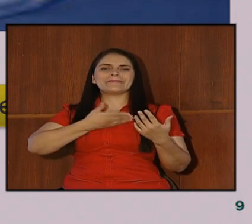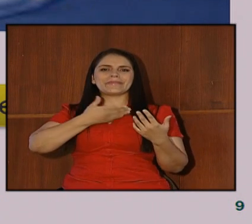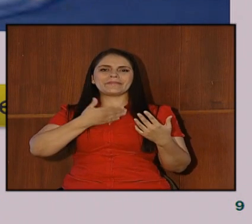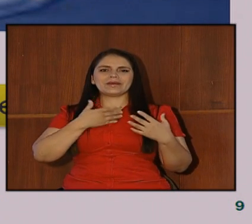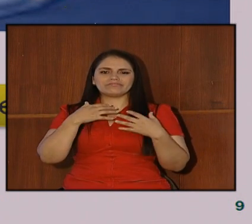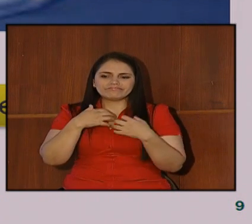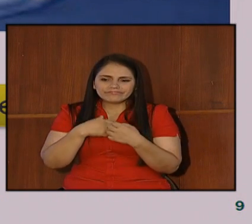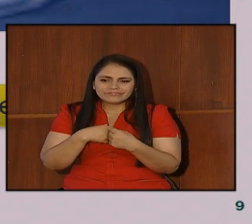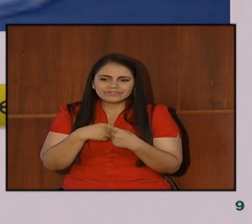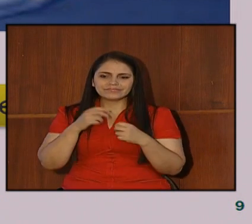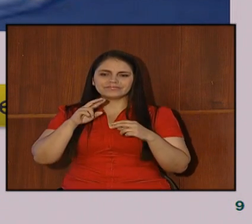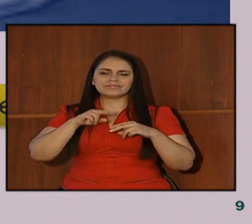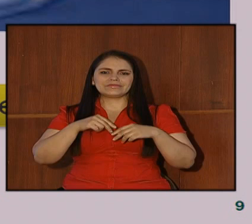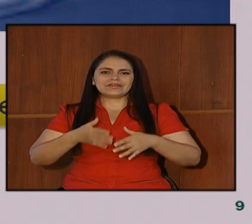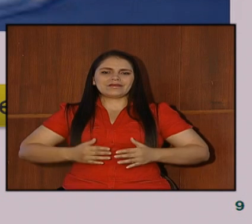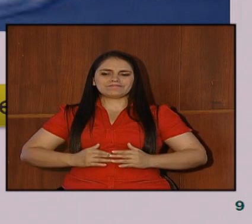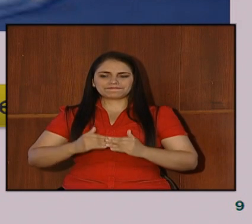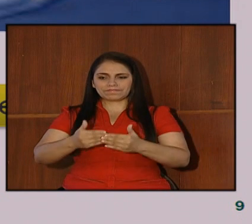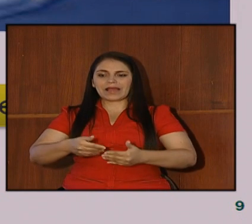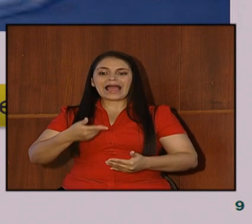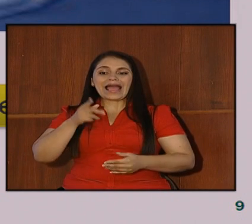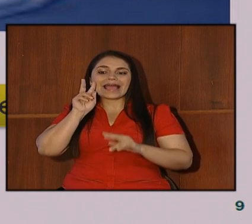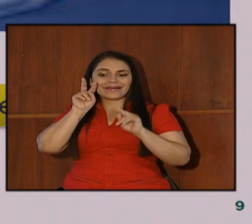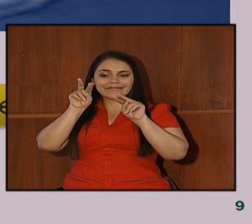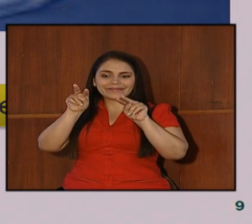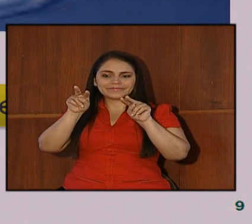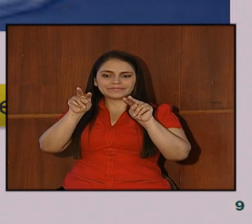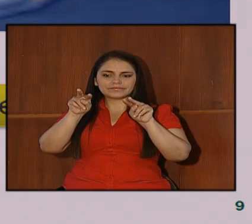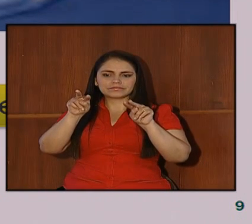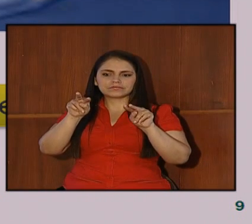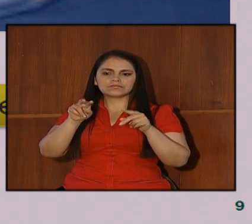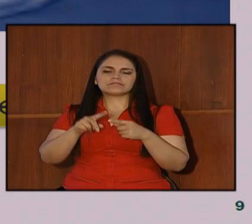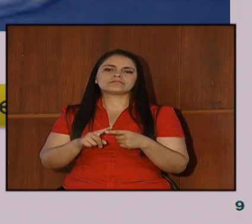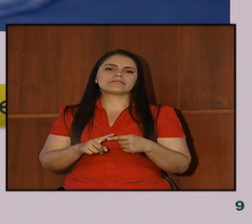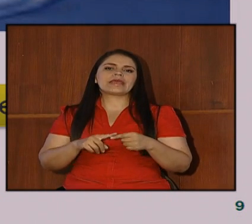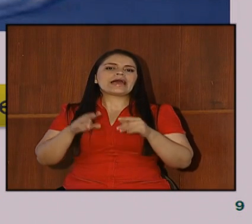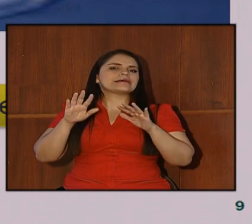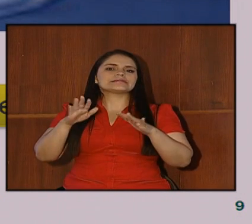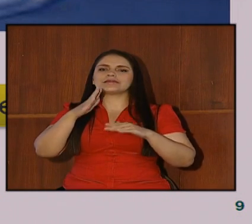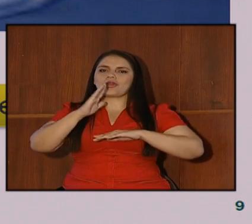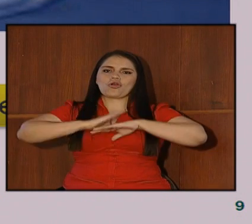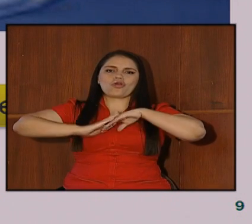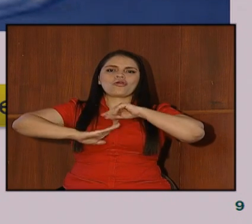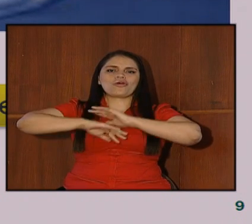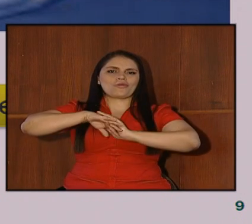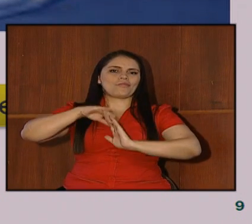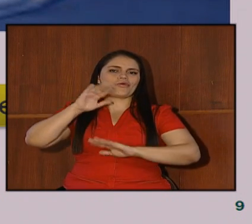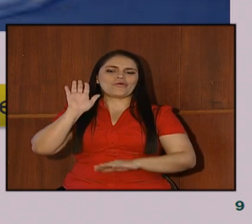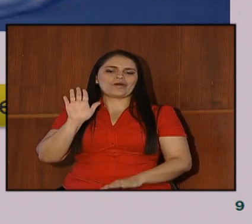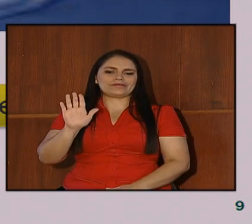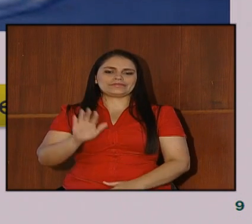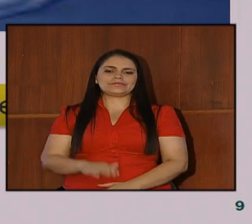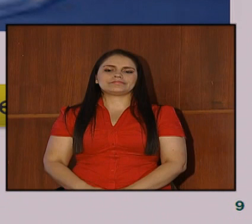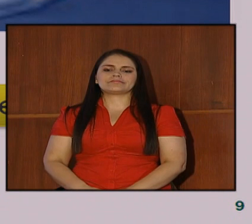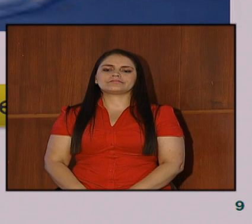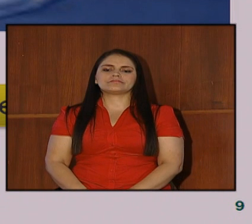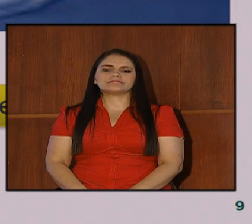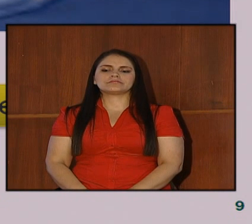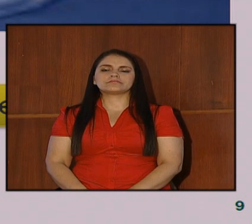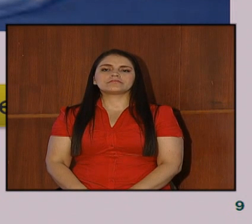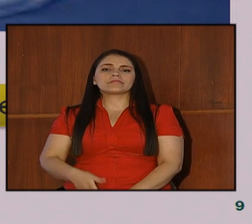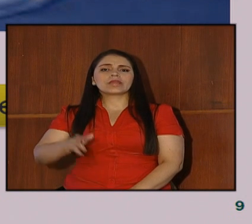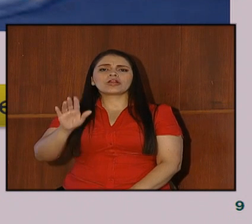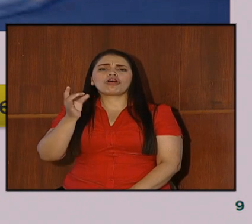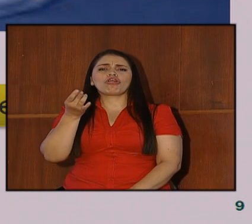¿Cómo? Fetal. Con la pierna doblada, con la rodilla doblada. ¿Qué hacemos nosotros cuando tenemos